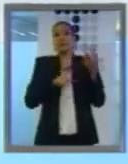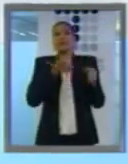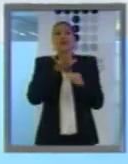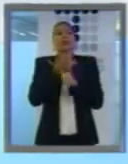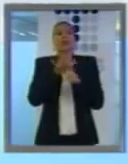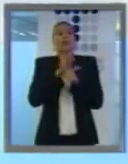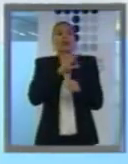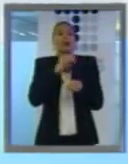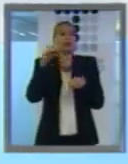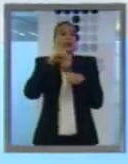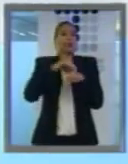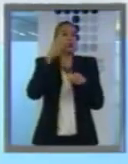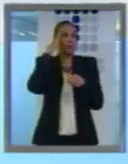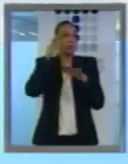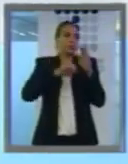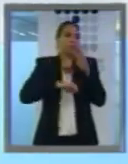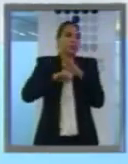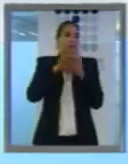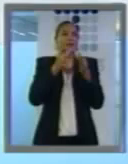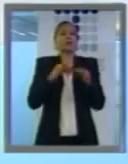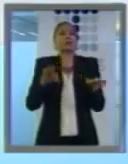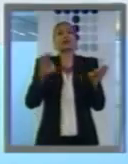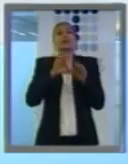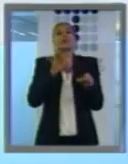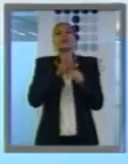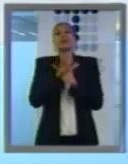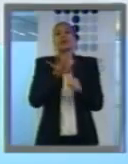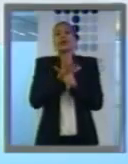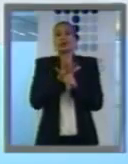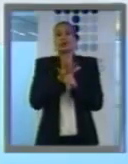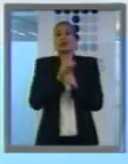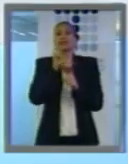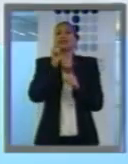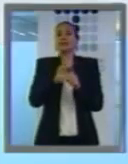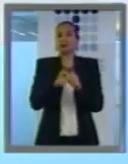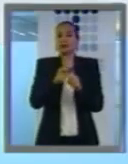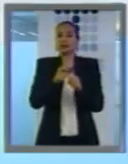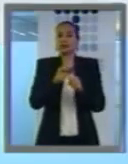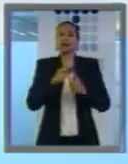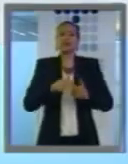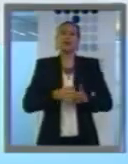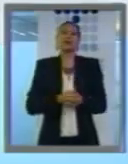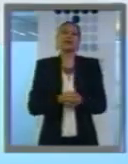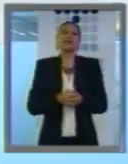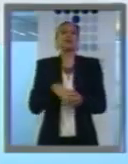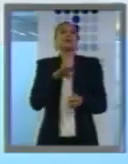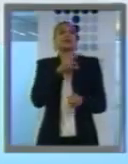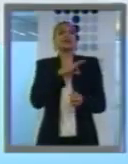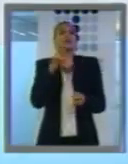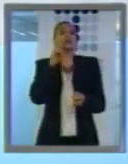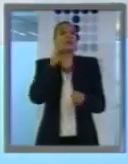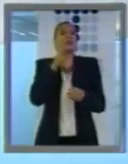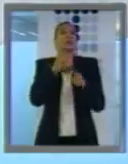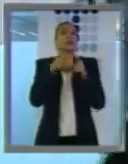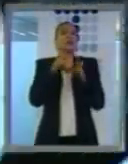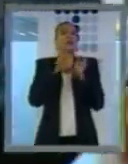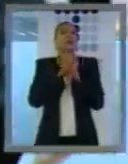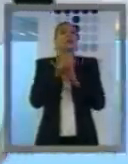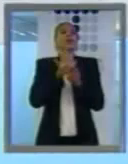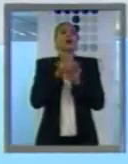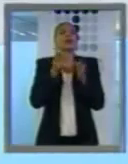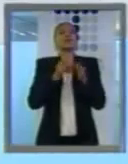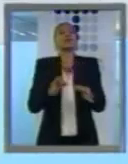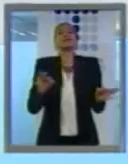se incorporen elementos más allá de percepción, es decir, donde se pueda advertir la dimensión